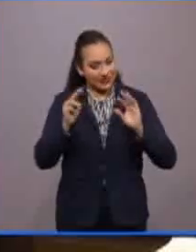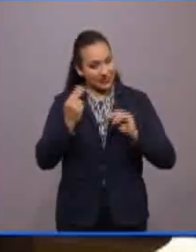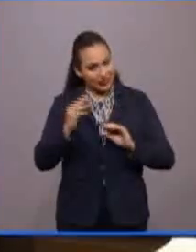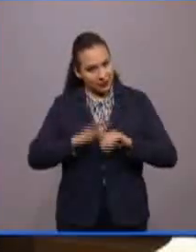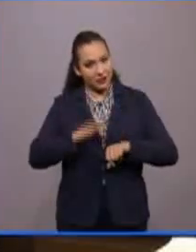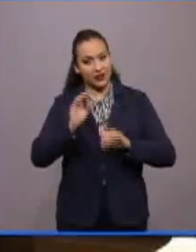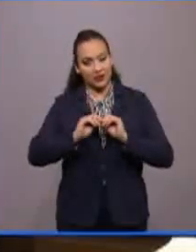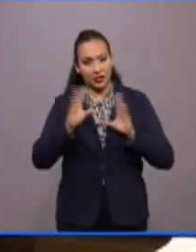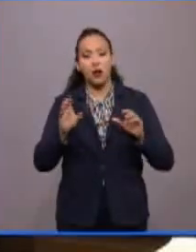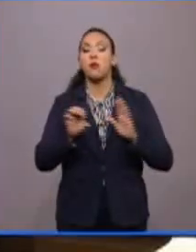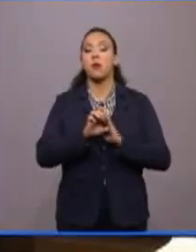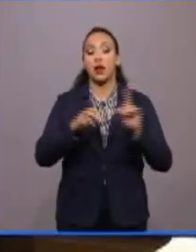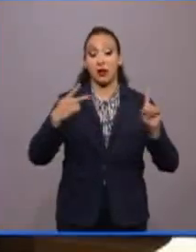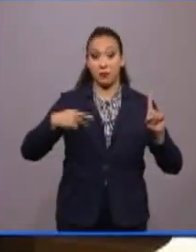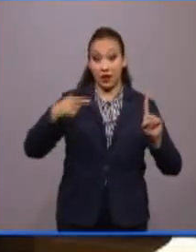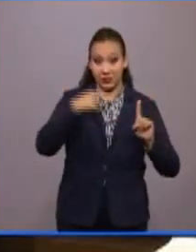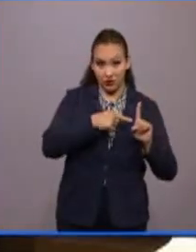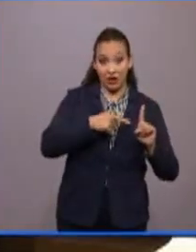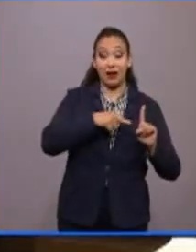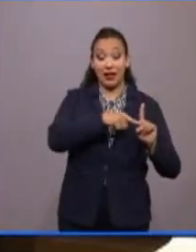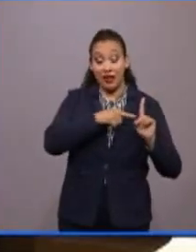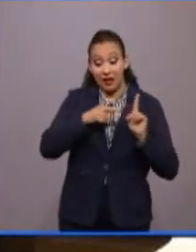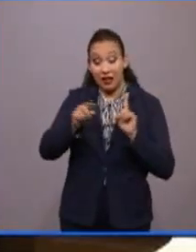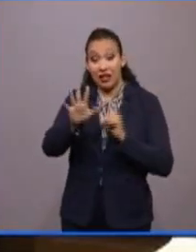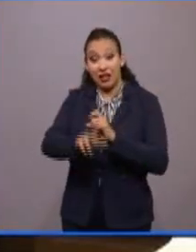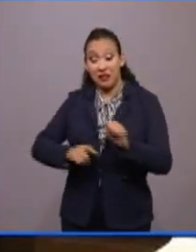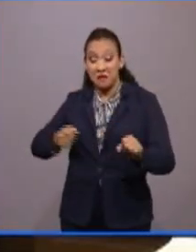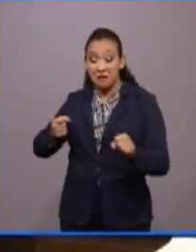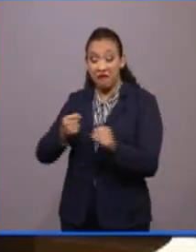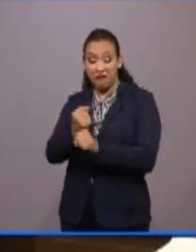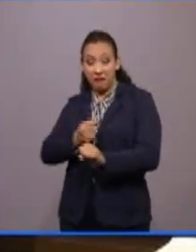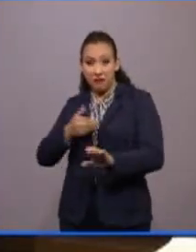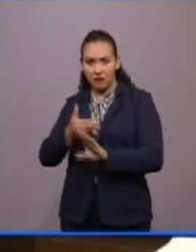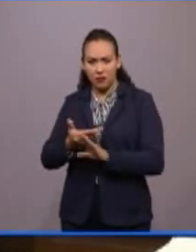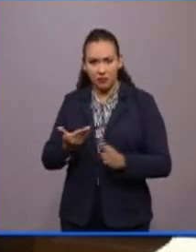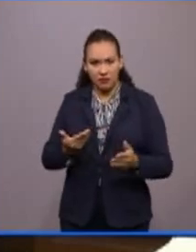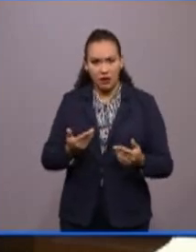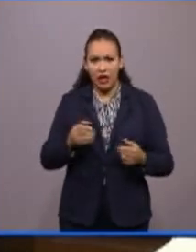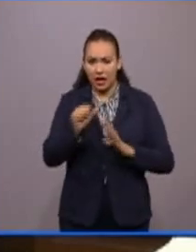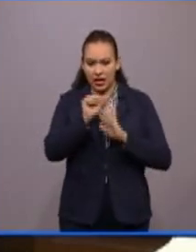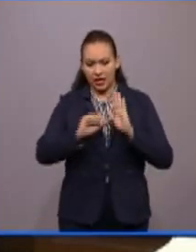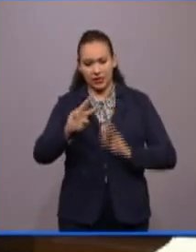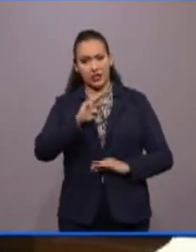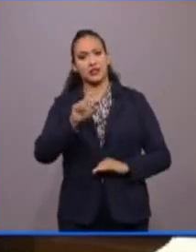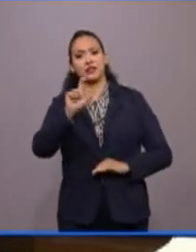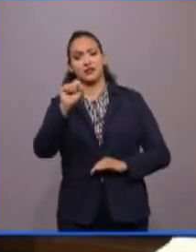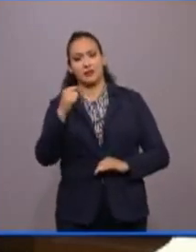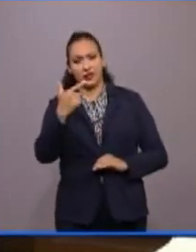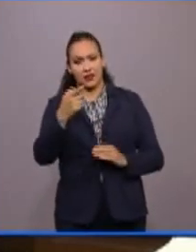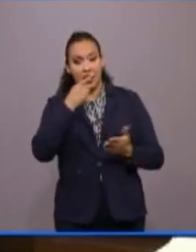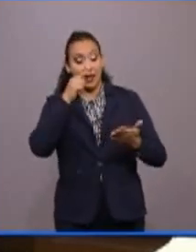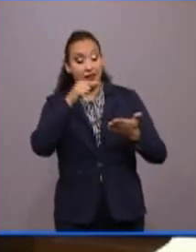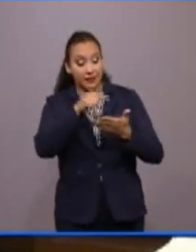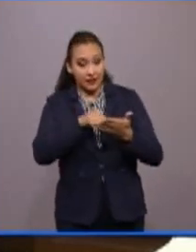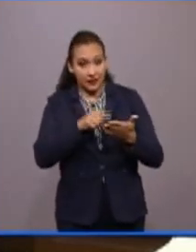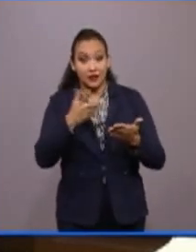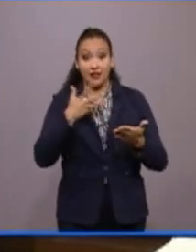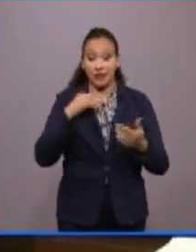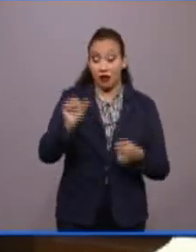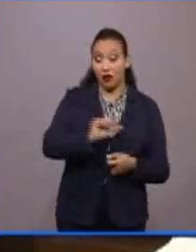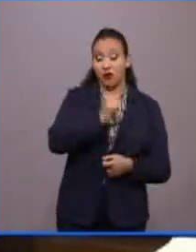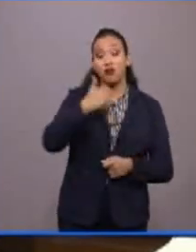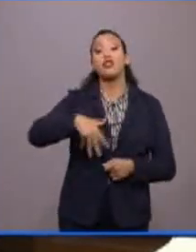impunidad para los agresores de los animales, ya que el propio artículo 327 cuenta con otros